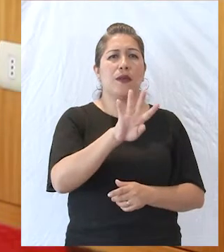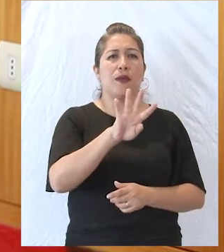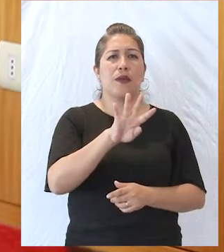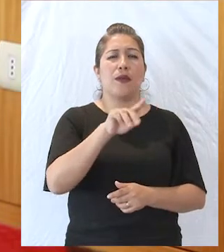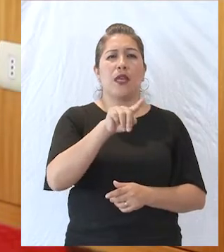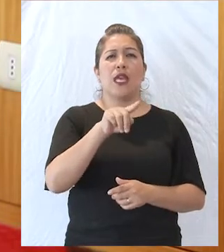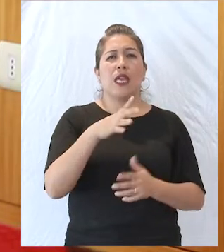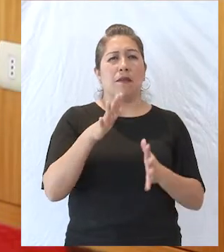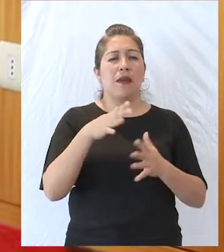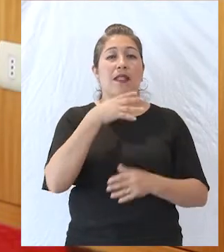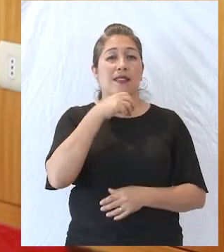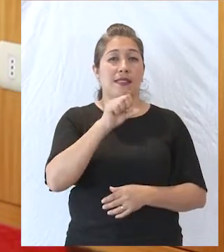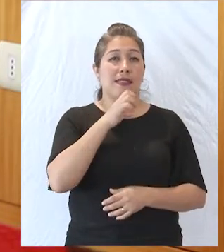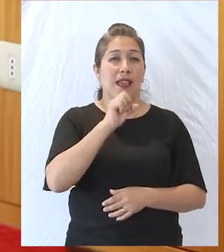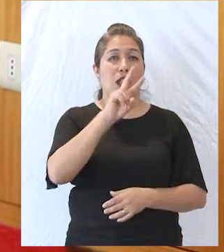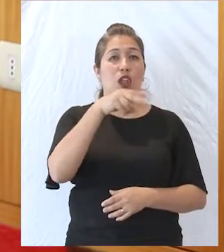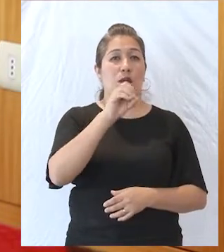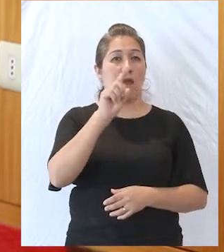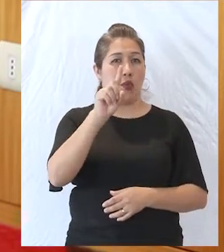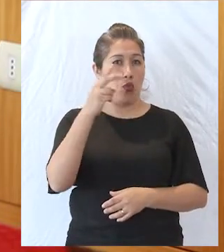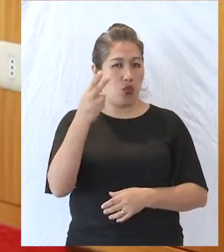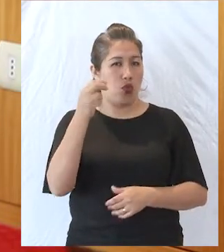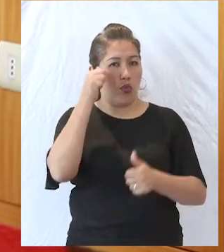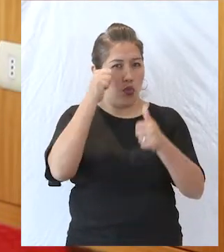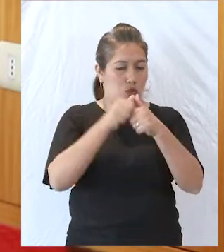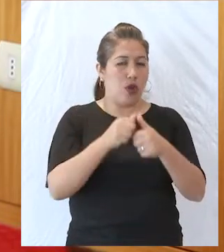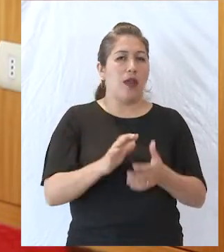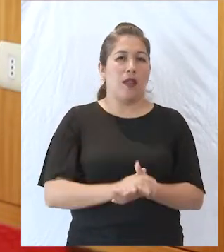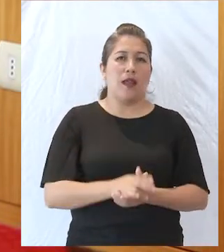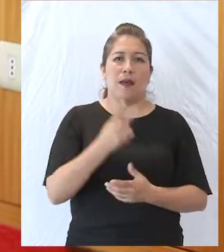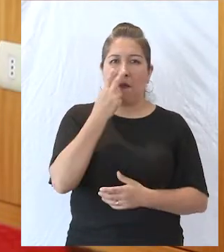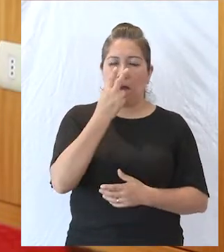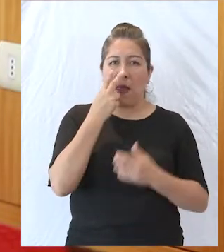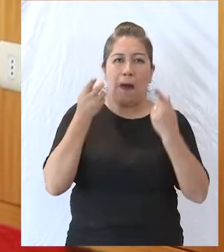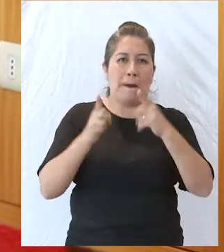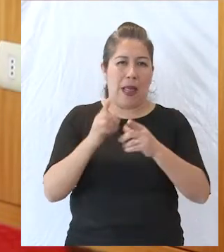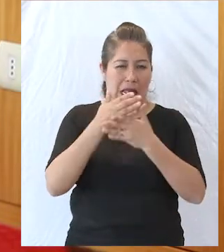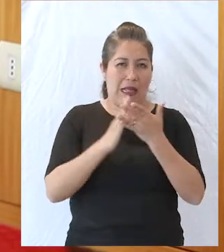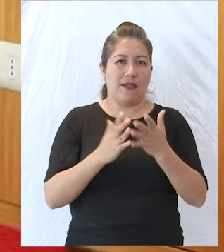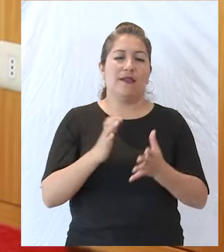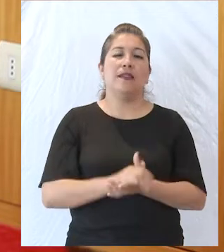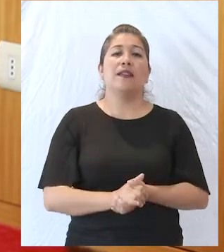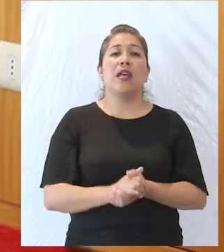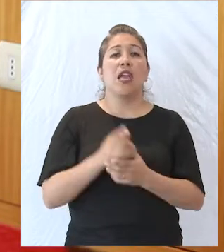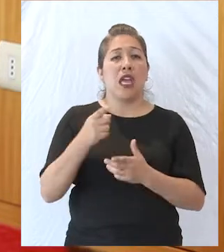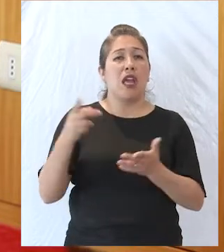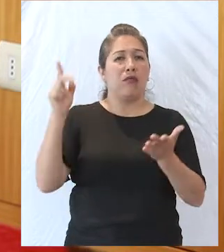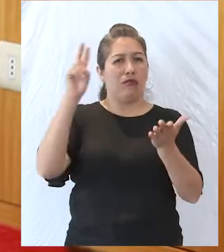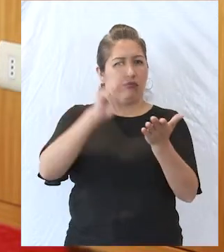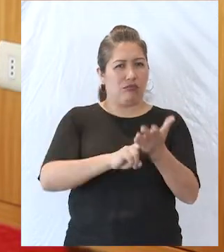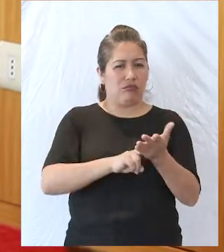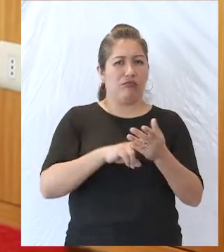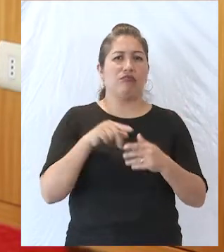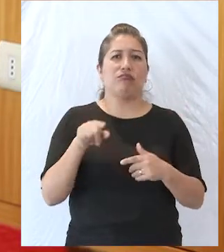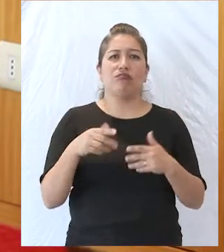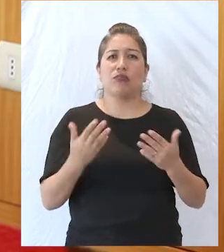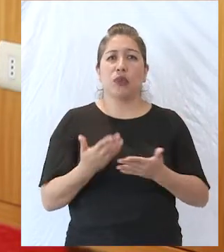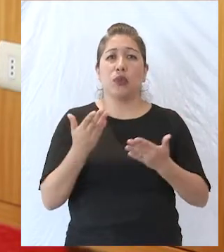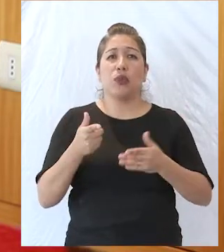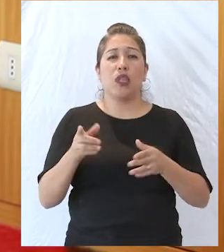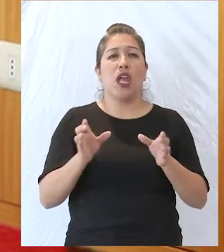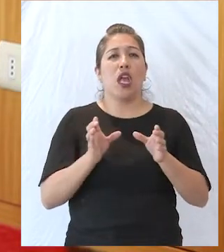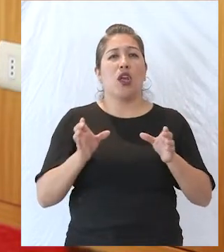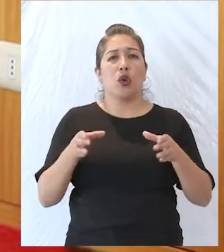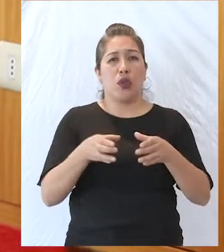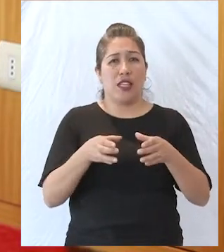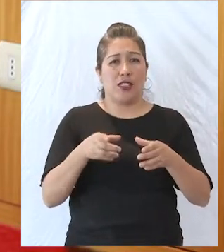el 24 de diciembre del 2012. Y un hecho anecdótico, ¿no? Fue aprobado por